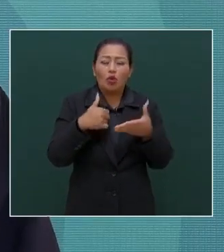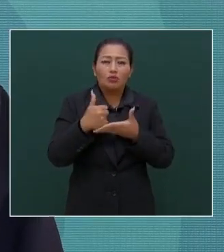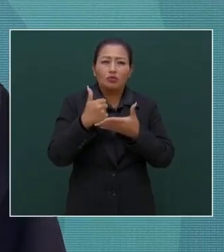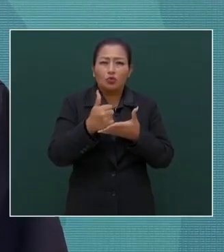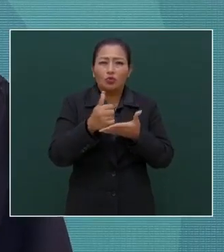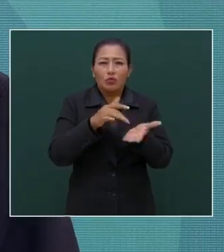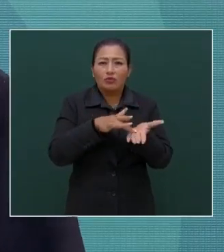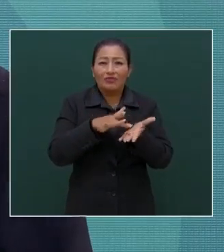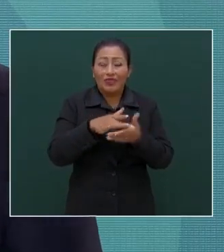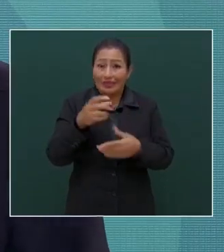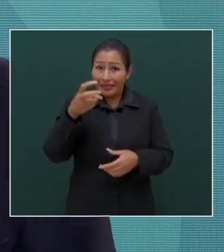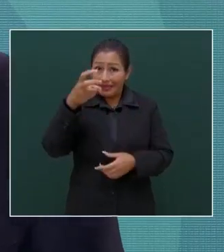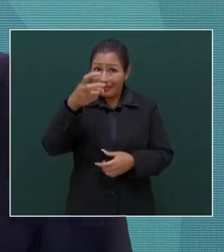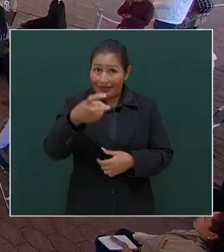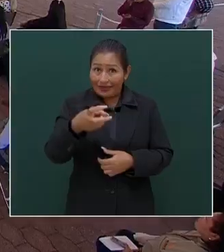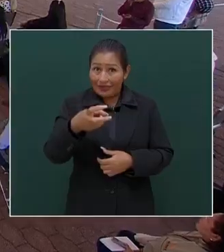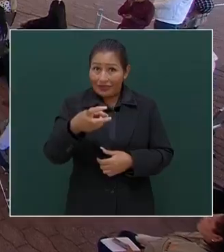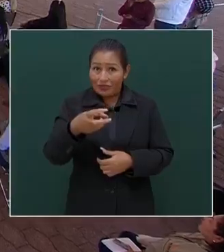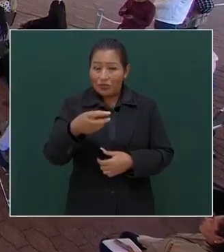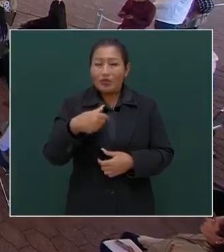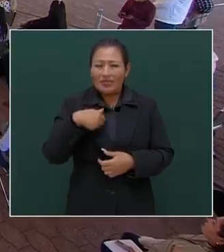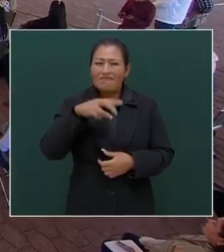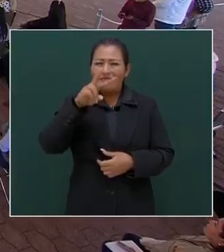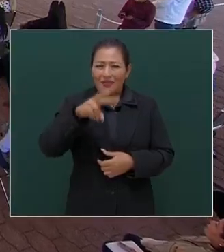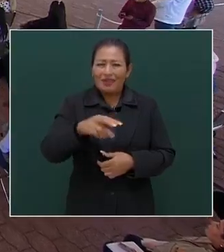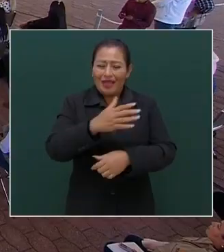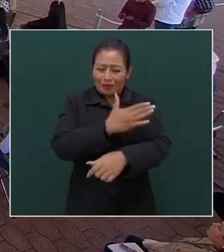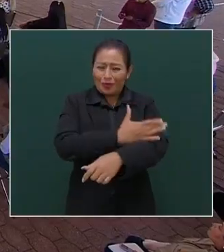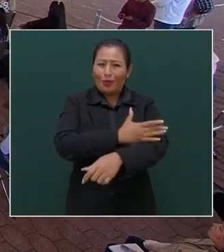Esos son sinceros.